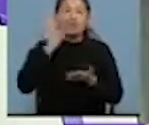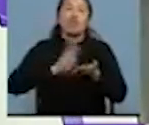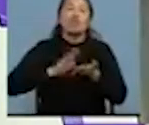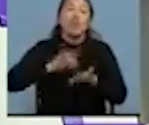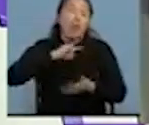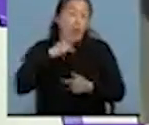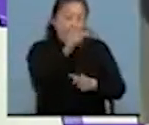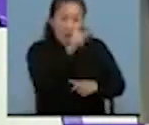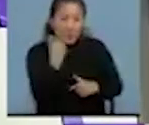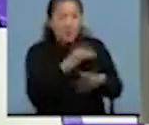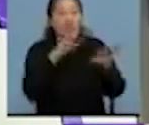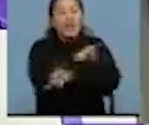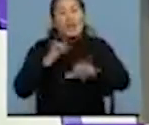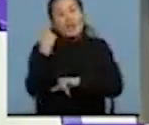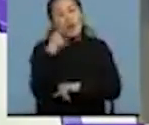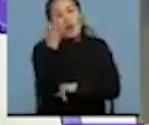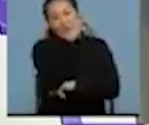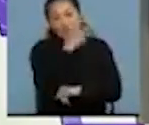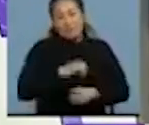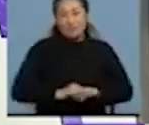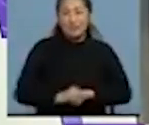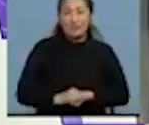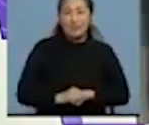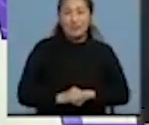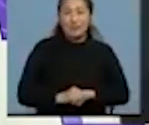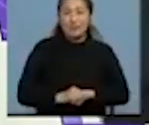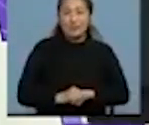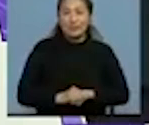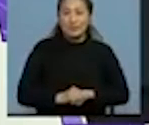todas las cosas, el informe de Cristian Rodríguez.